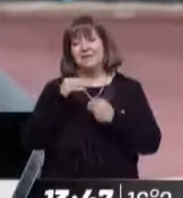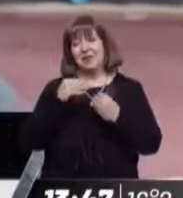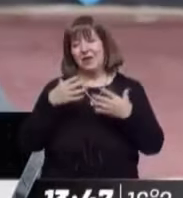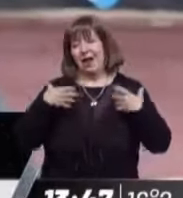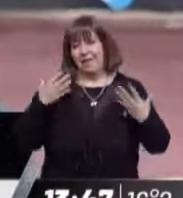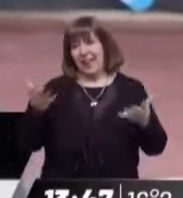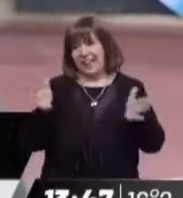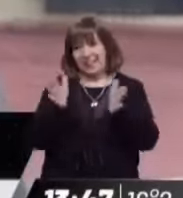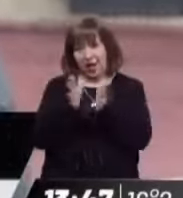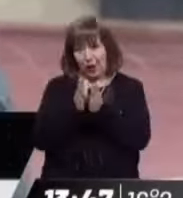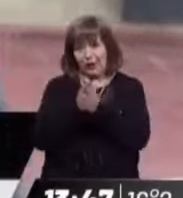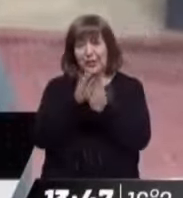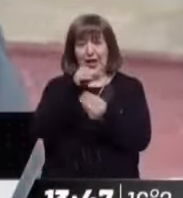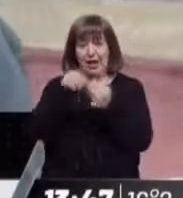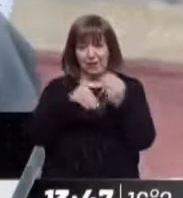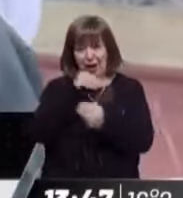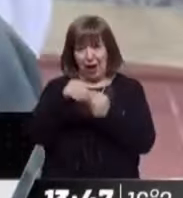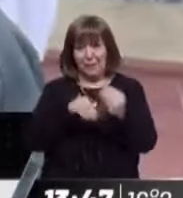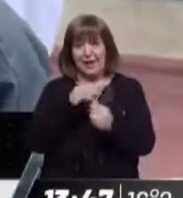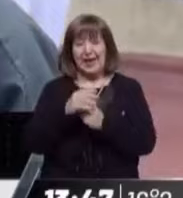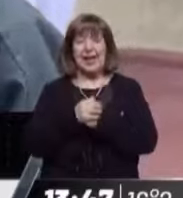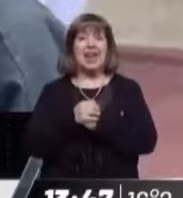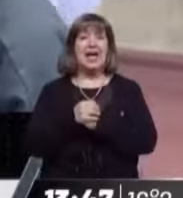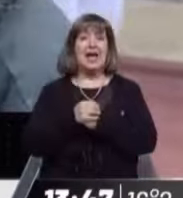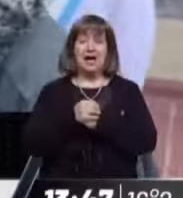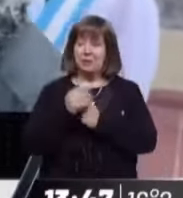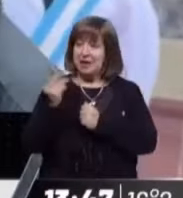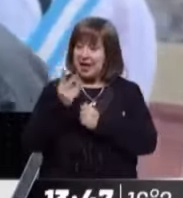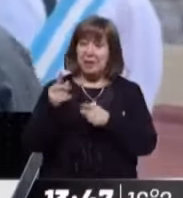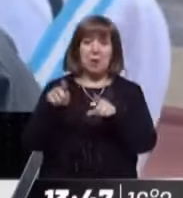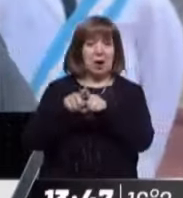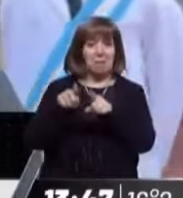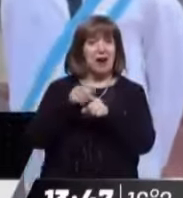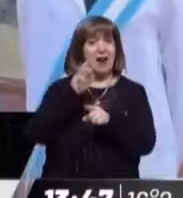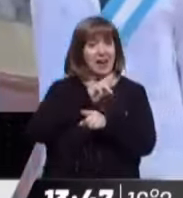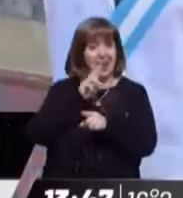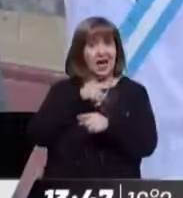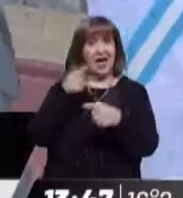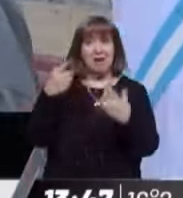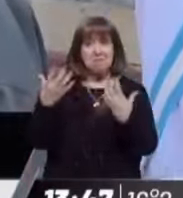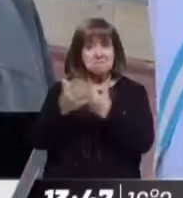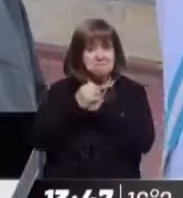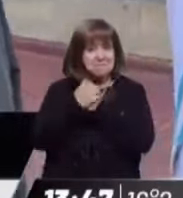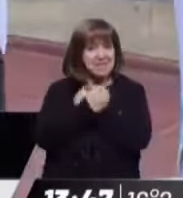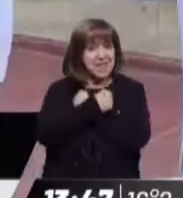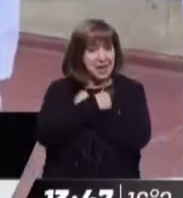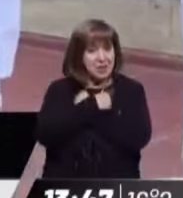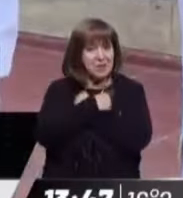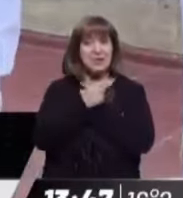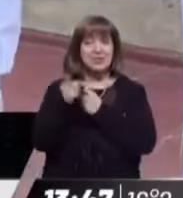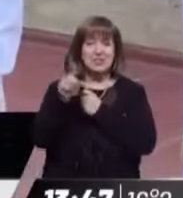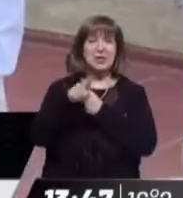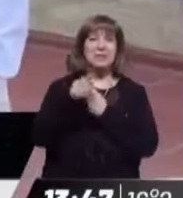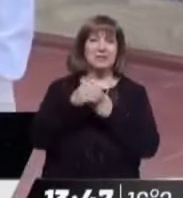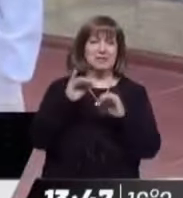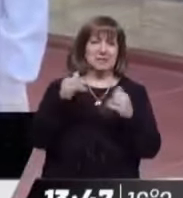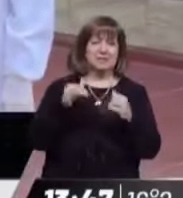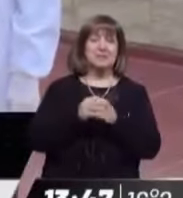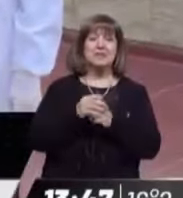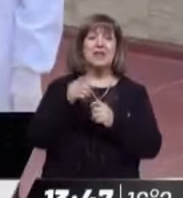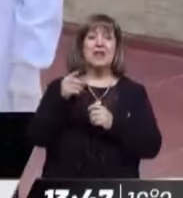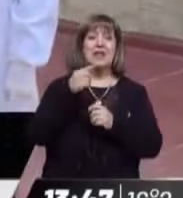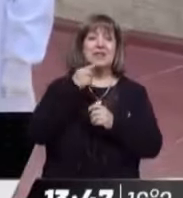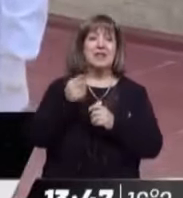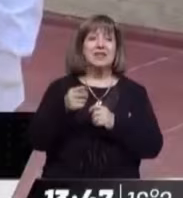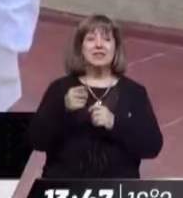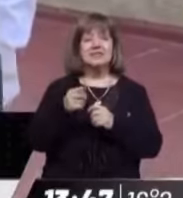una hermana, hablando así en la hermana, nosotros que nos vivíamos peleando, ahora me imagino, se lo comento al papá y a la hermana, claro, en tu casa vos no puedes